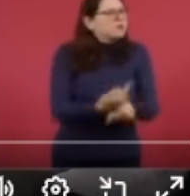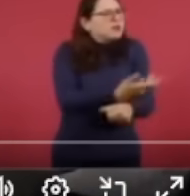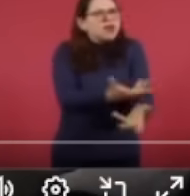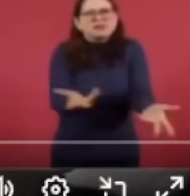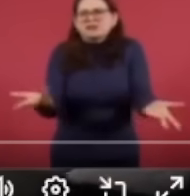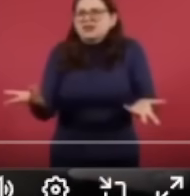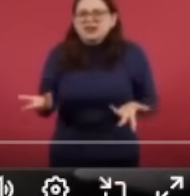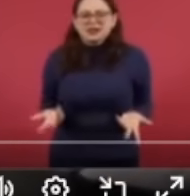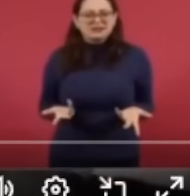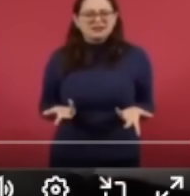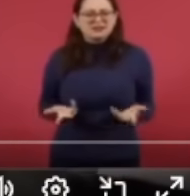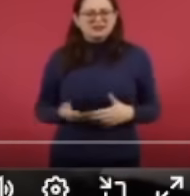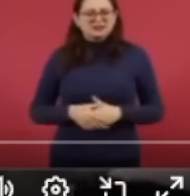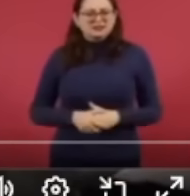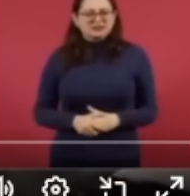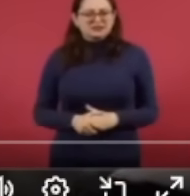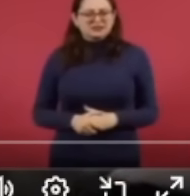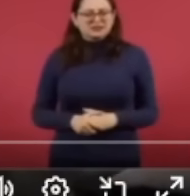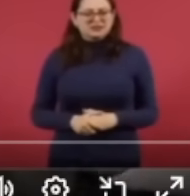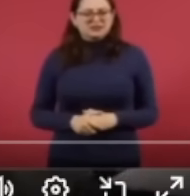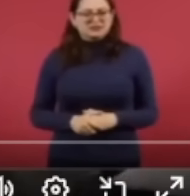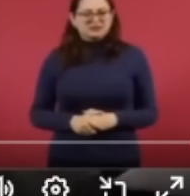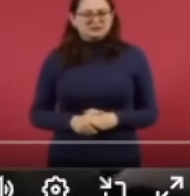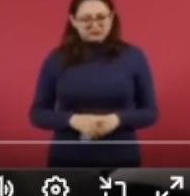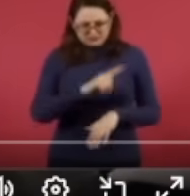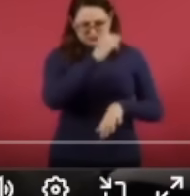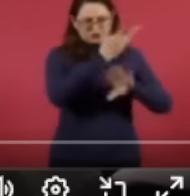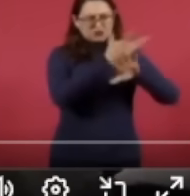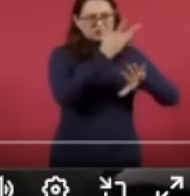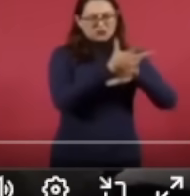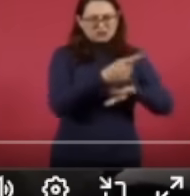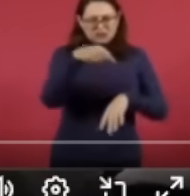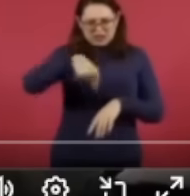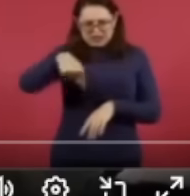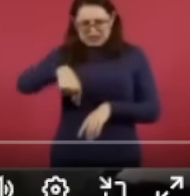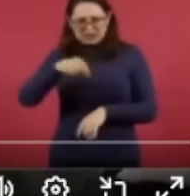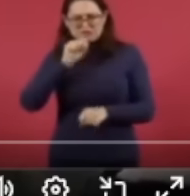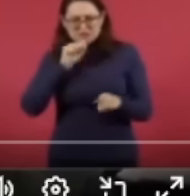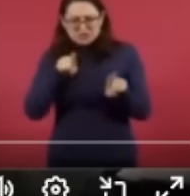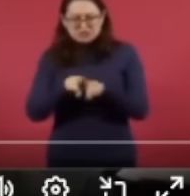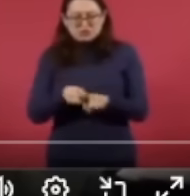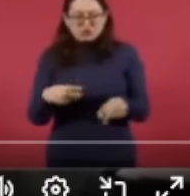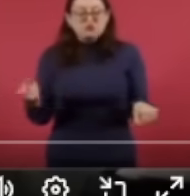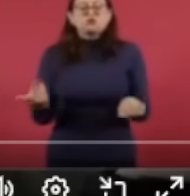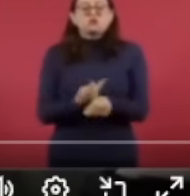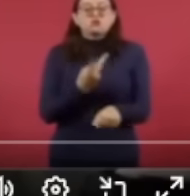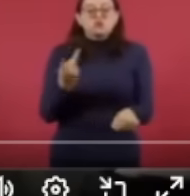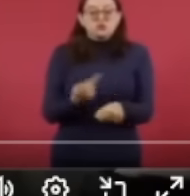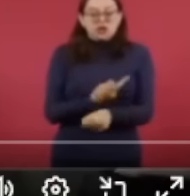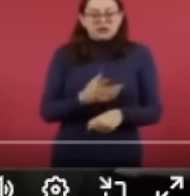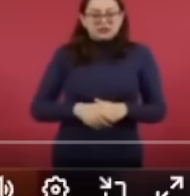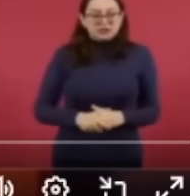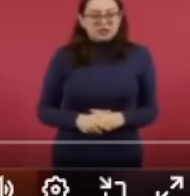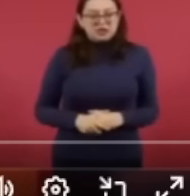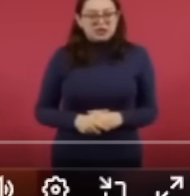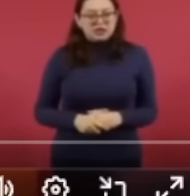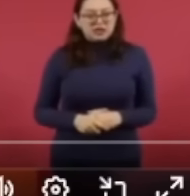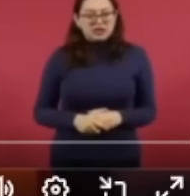están que deben haber en Estados Unidos Aquí hay muchísimos viven